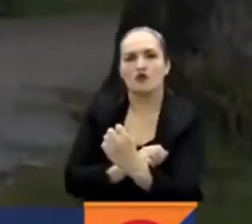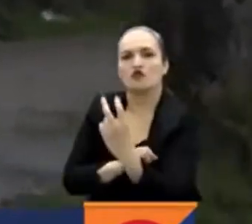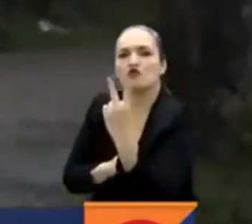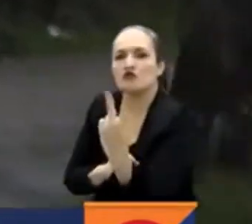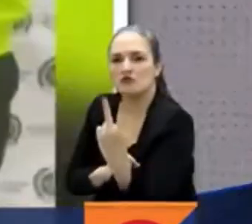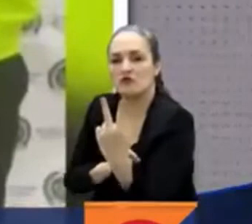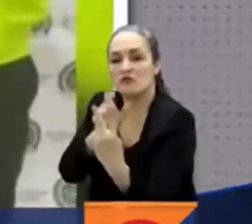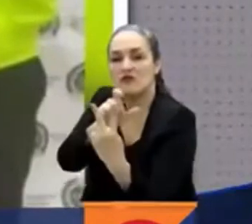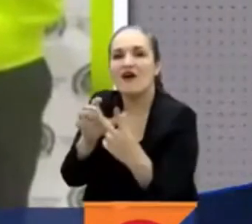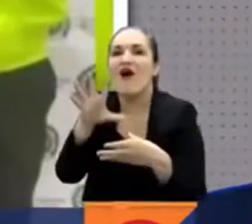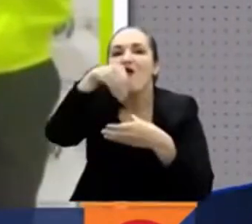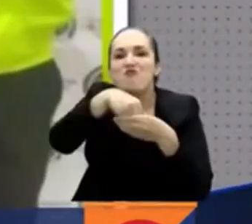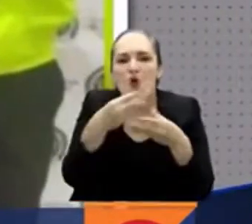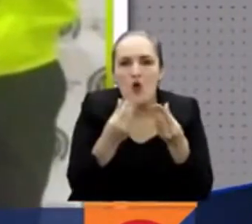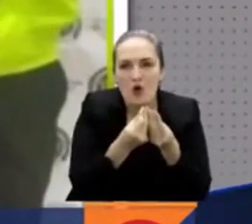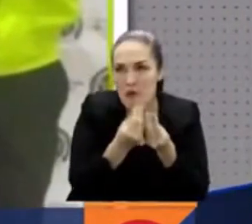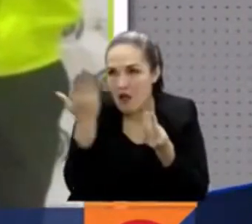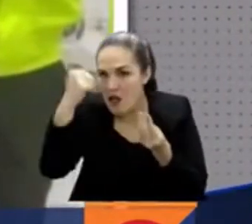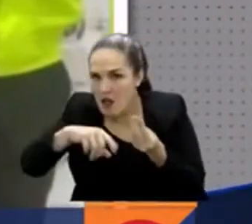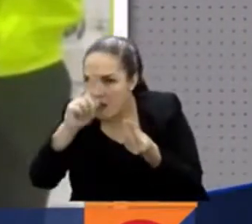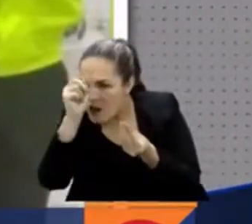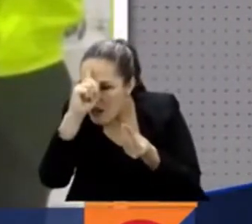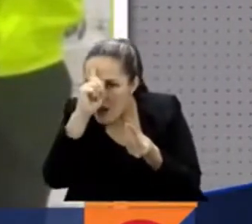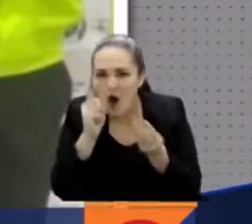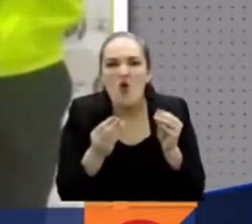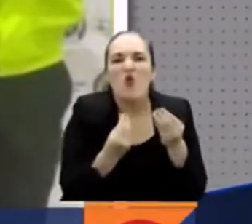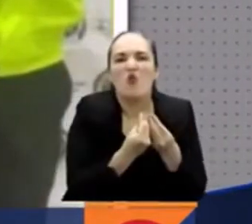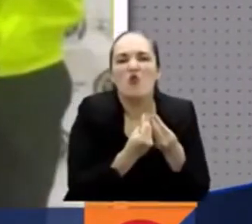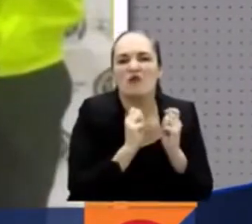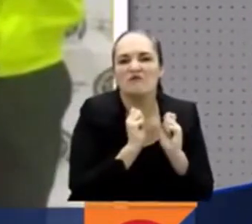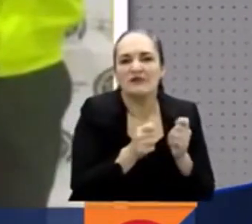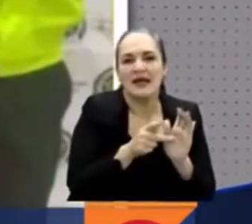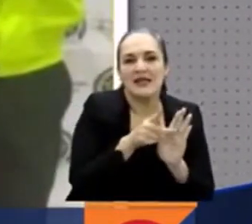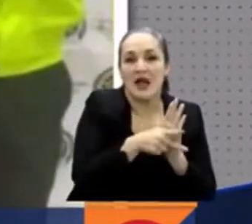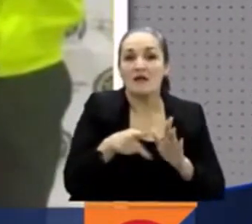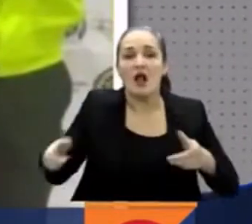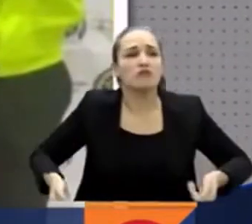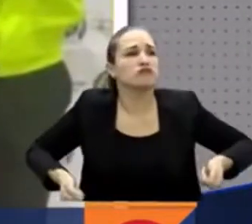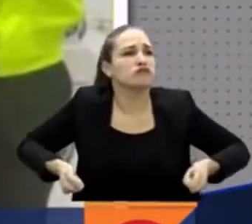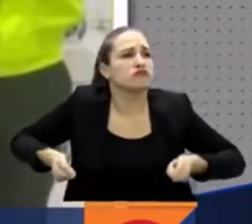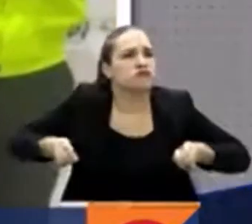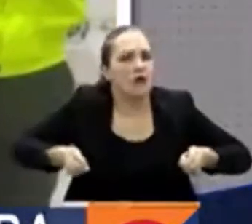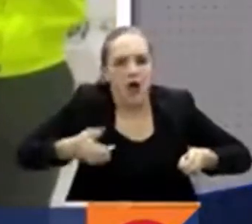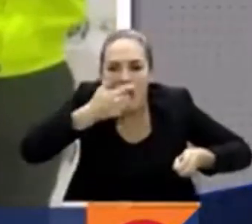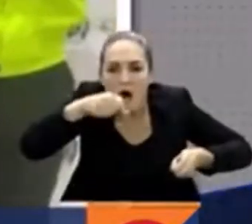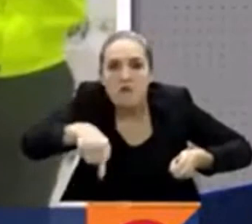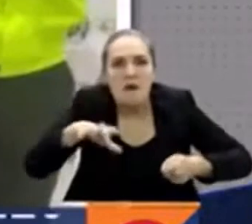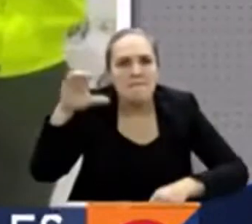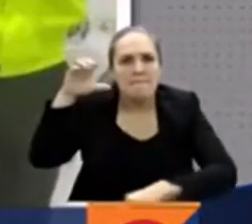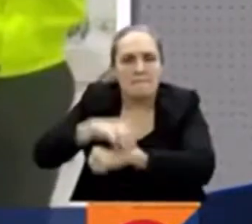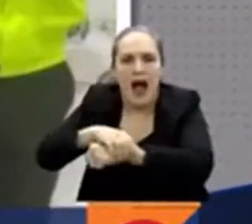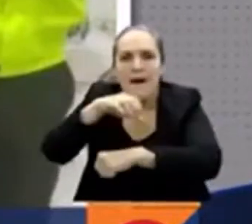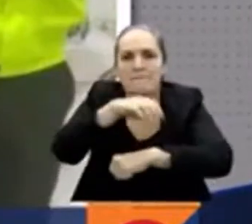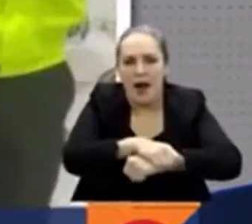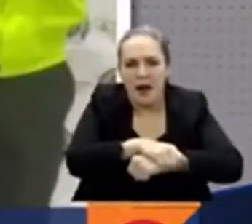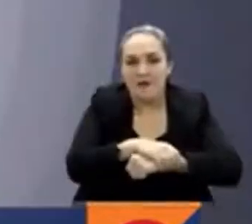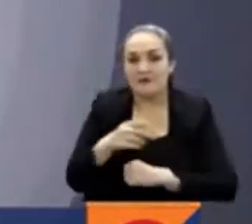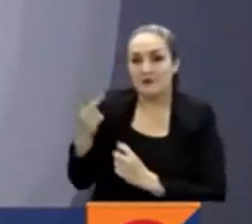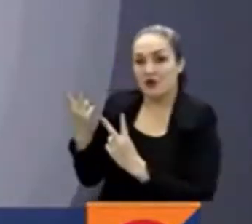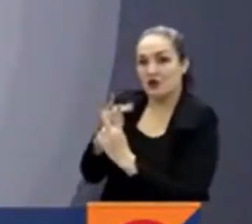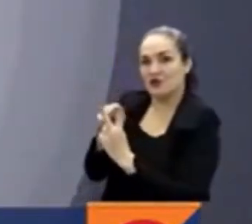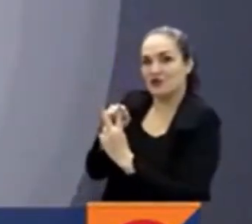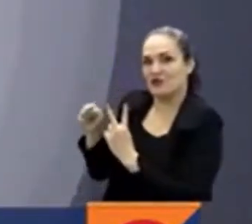parte del tren de Aragua y quienes estarían transportando los restos en una carreta, cuerpos de personas que alias Alfredito y alias El